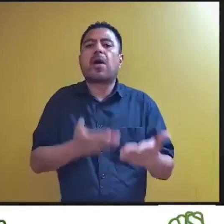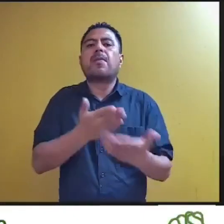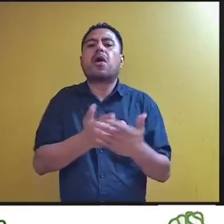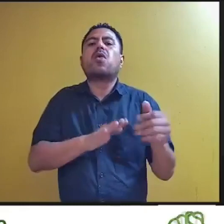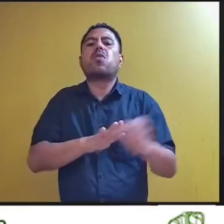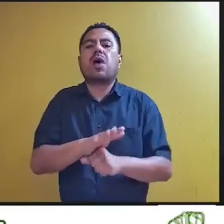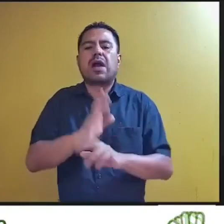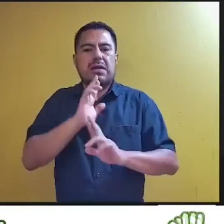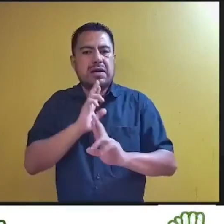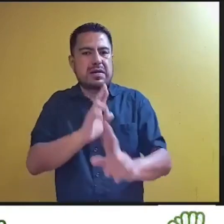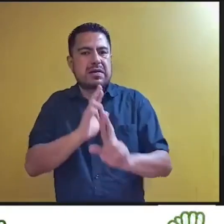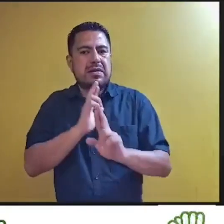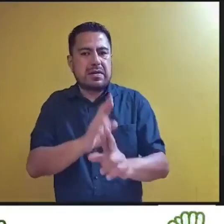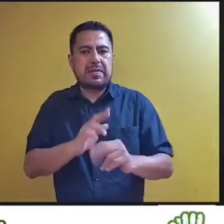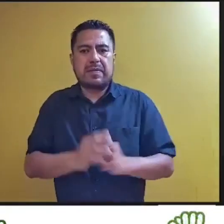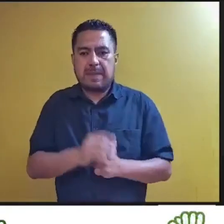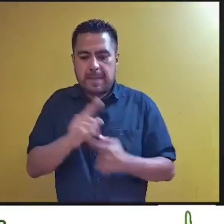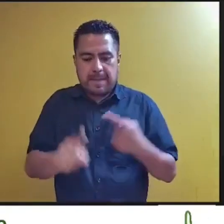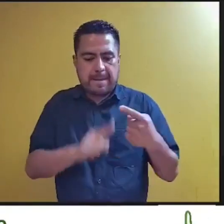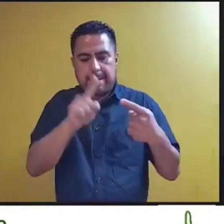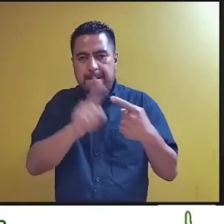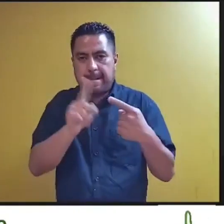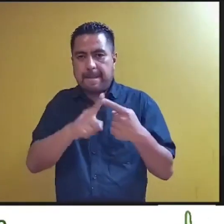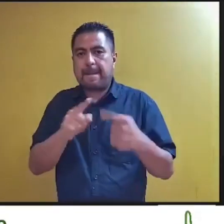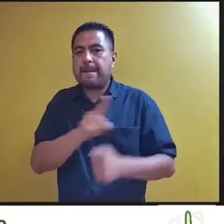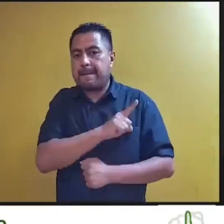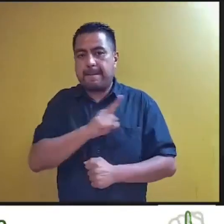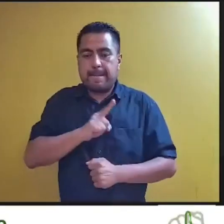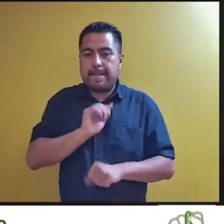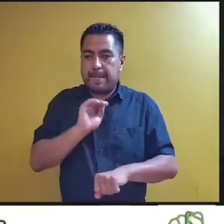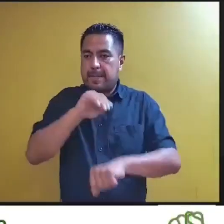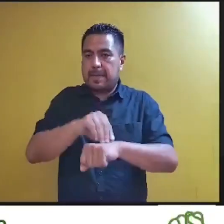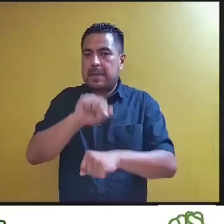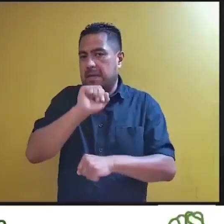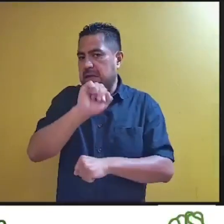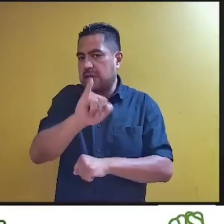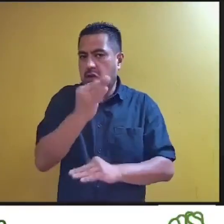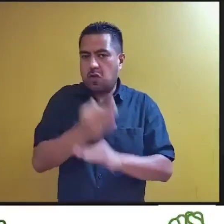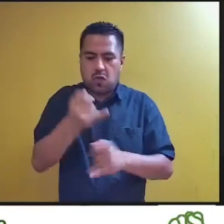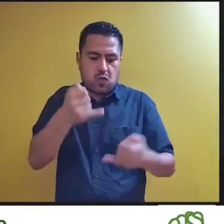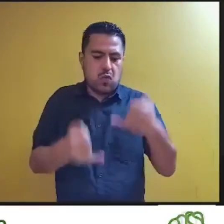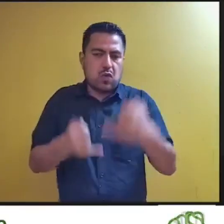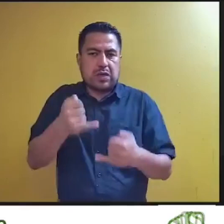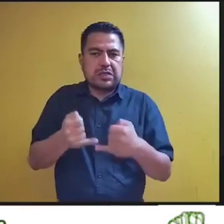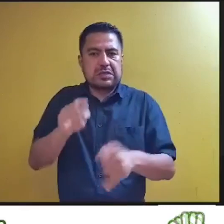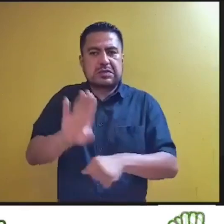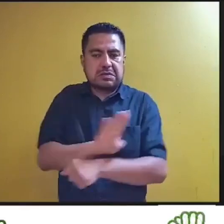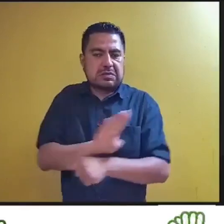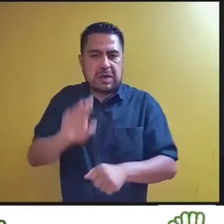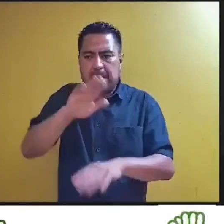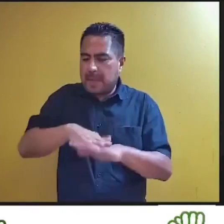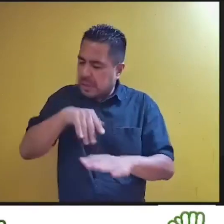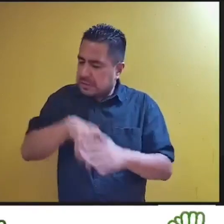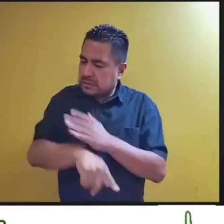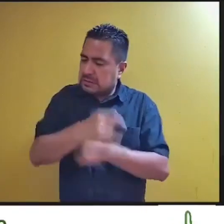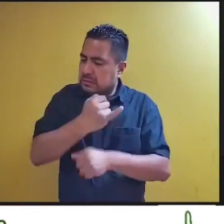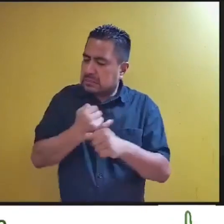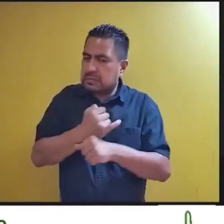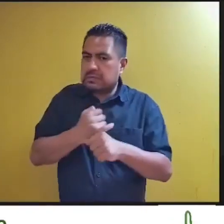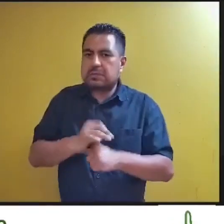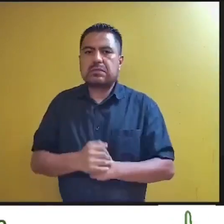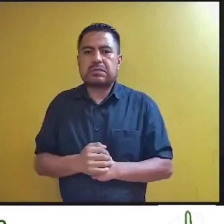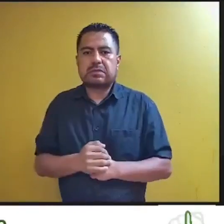siguientes puntos resolutivos. Primero, se declara parcialmente fundado el presente juicio con base en el estudio de fondo de esta